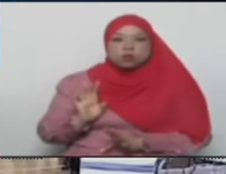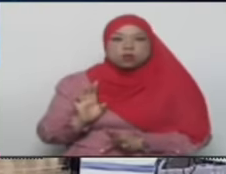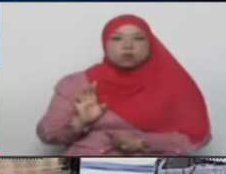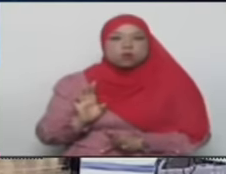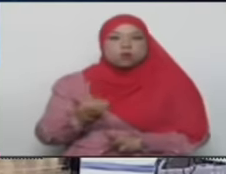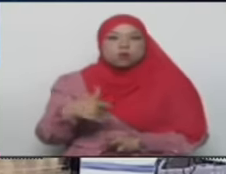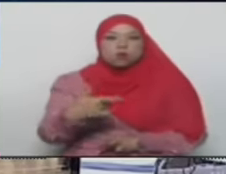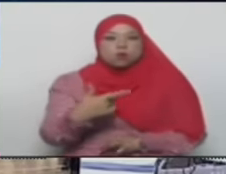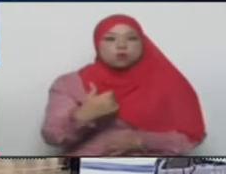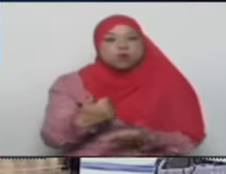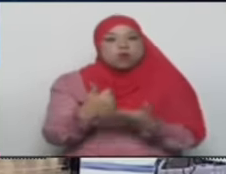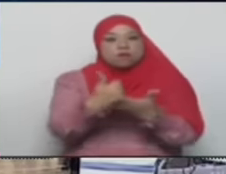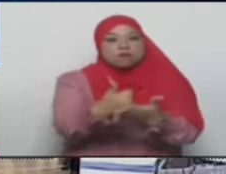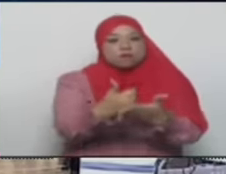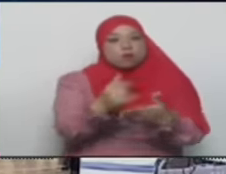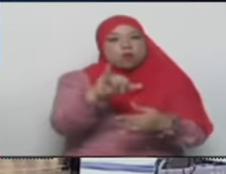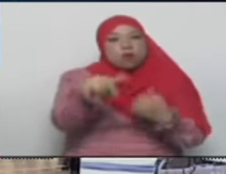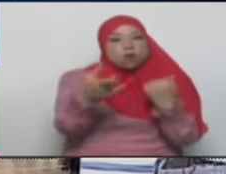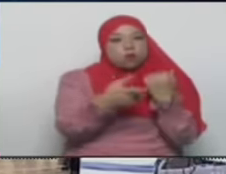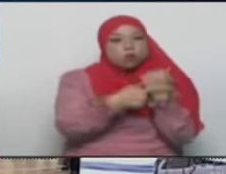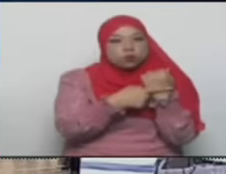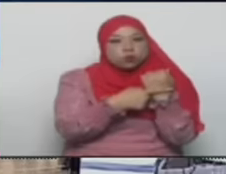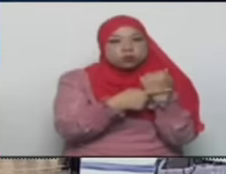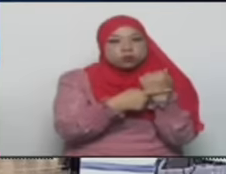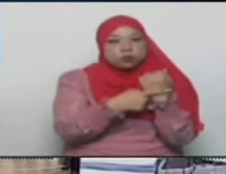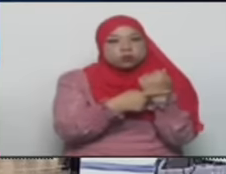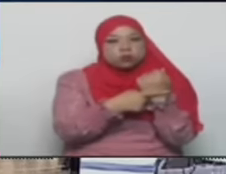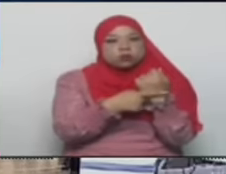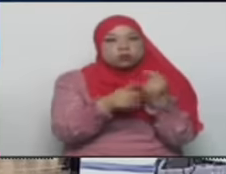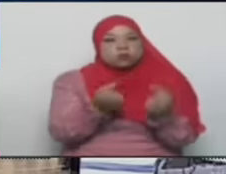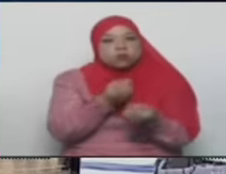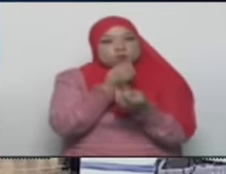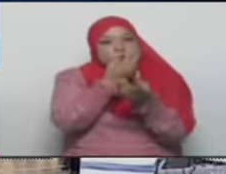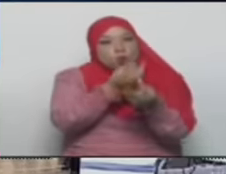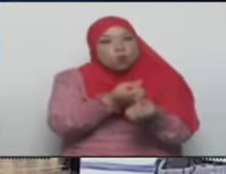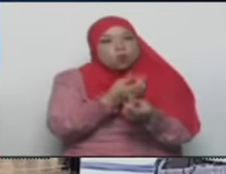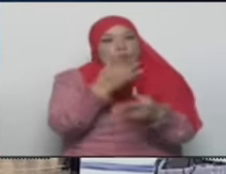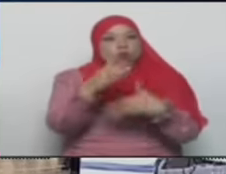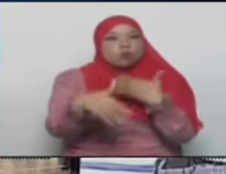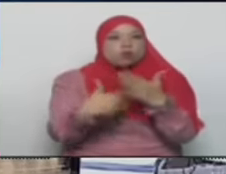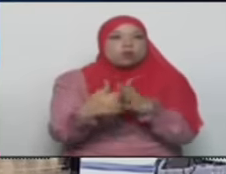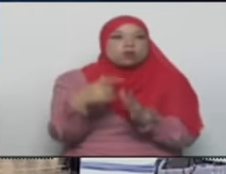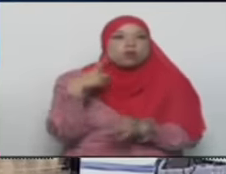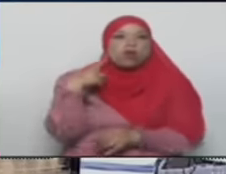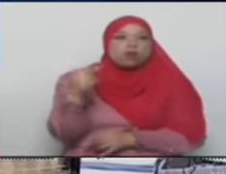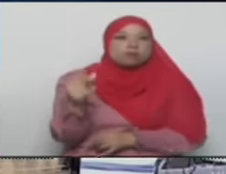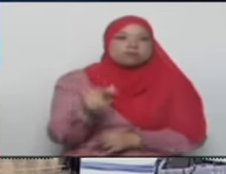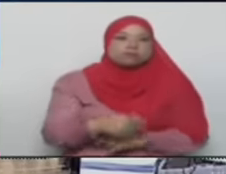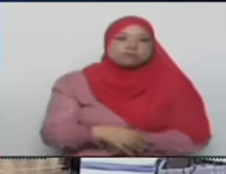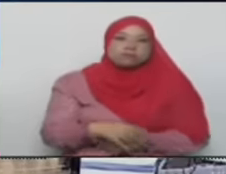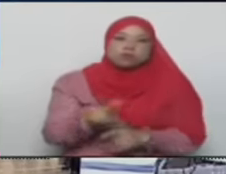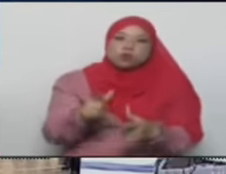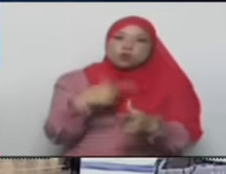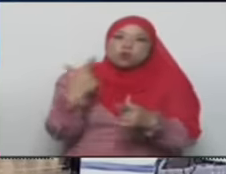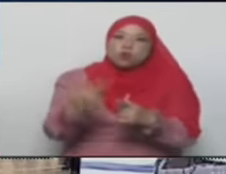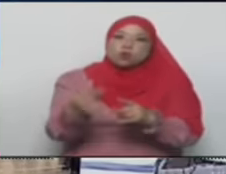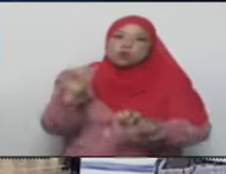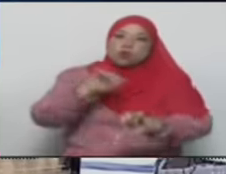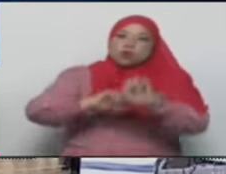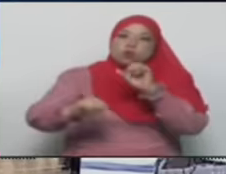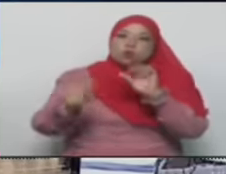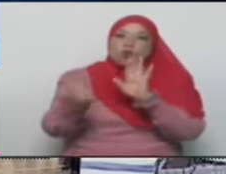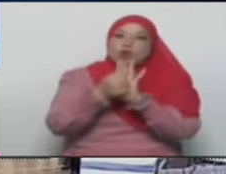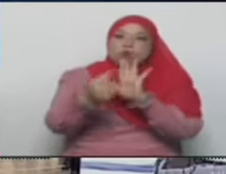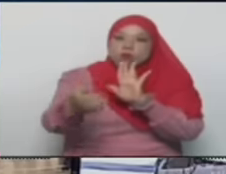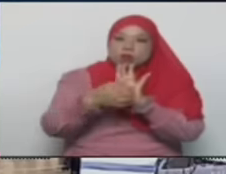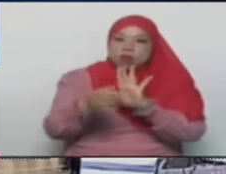le dijo el favor está hecho. Y él entonces salió, se fue de bruces, y entonces se puso al frente del golpe de